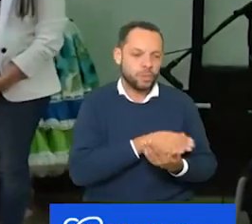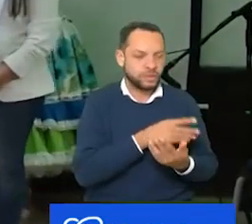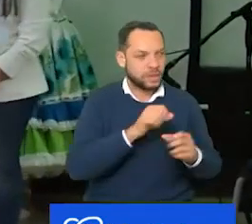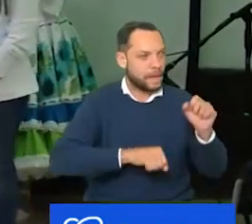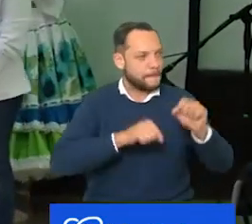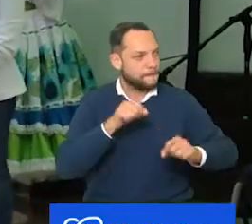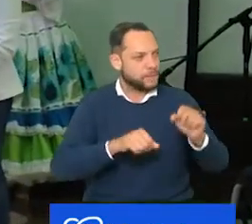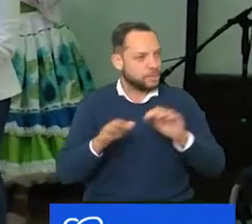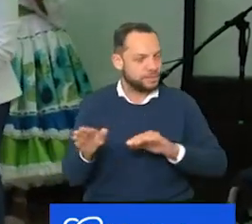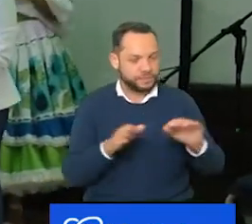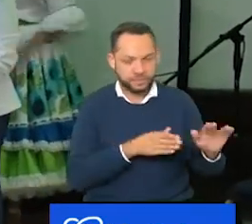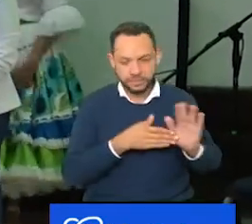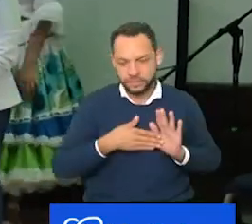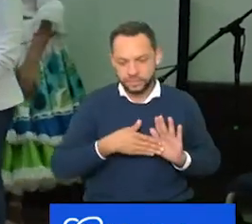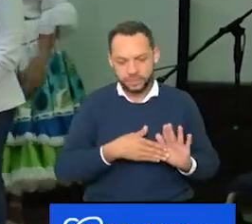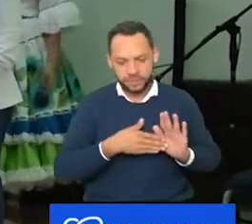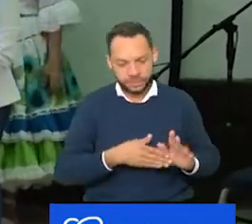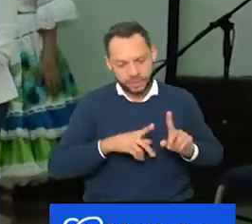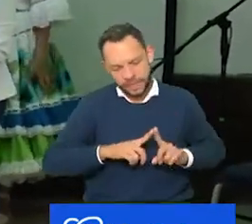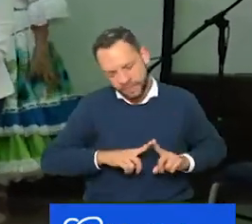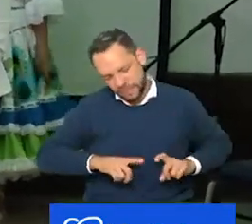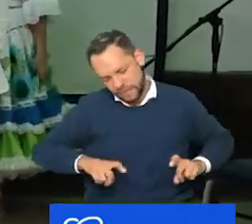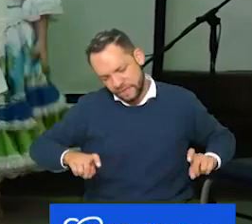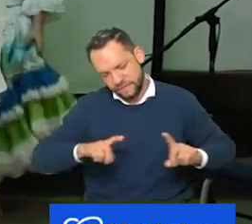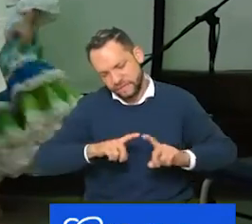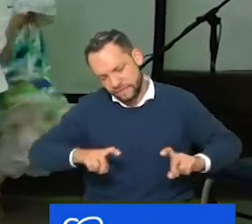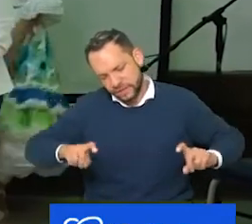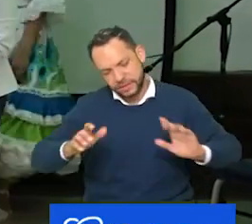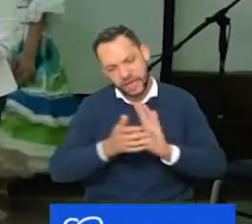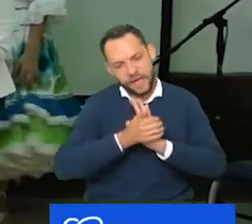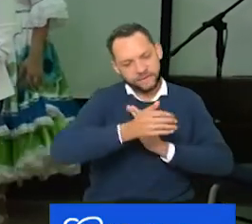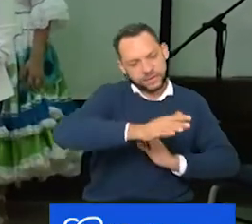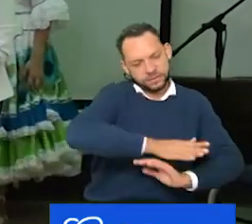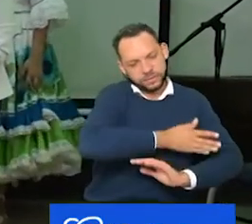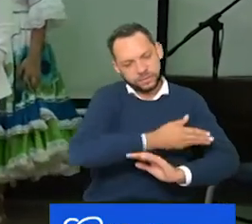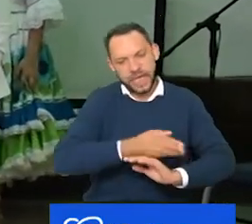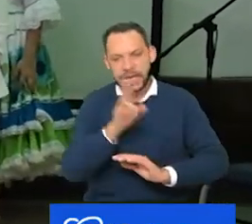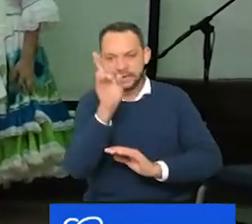esta manera queda en evidencia la diversidad y el gran talento musical con el que cuenta Risaralda.